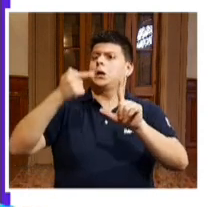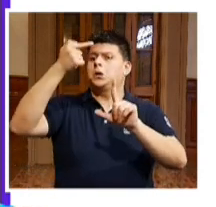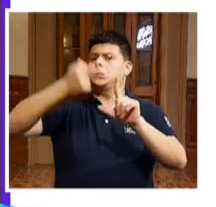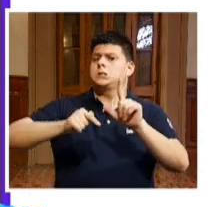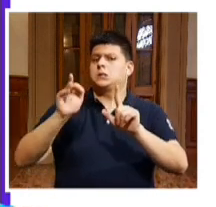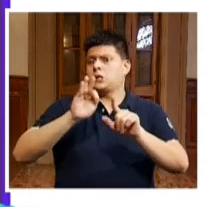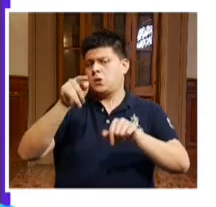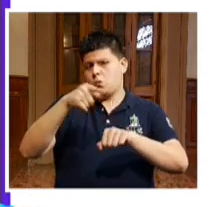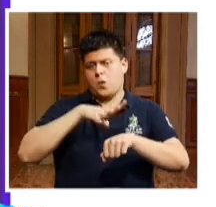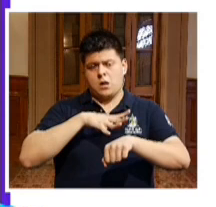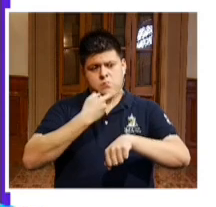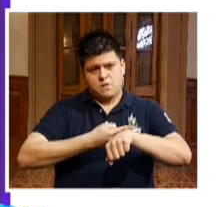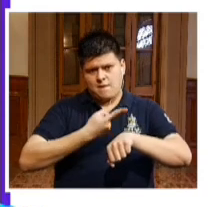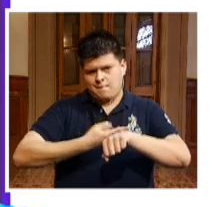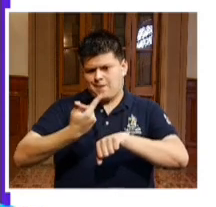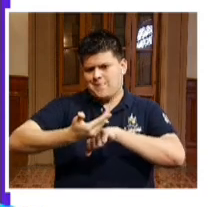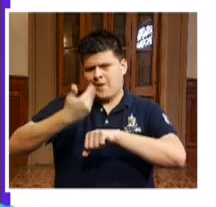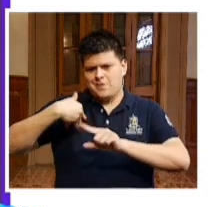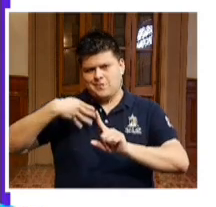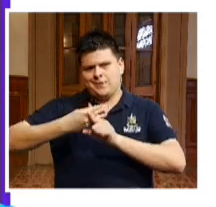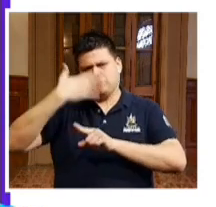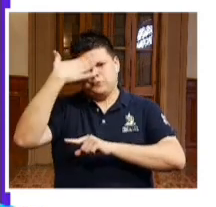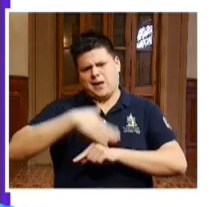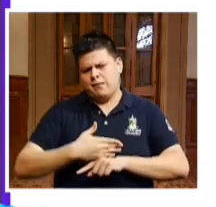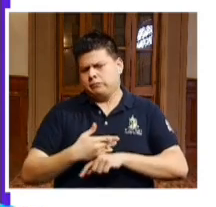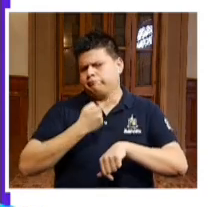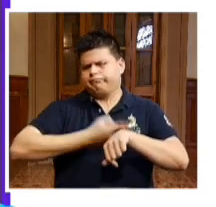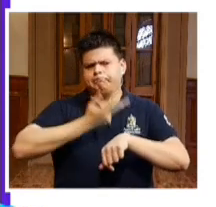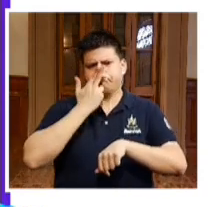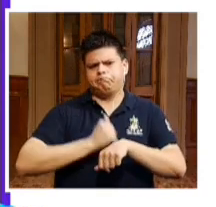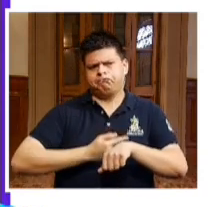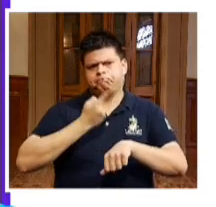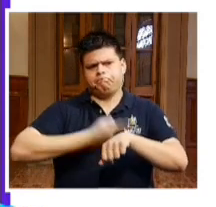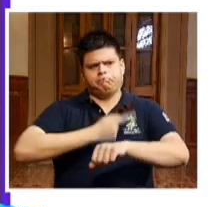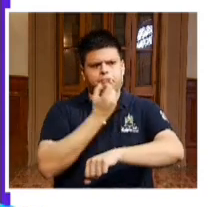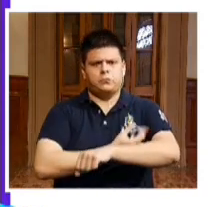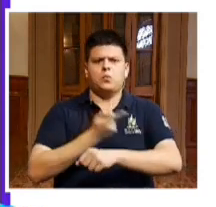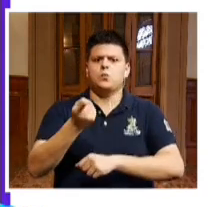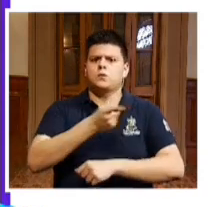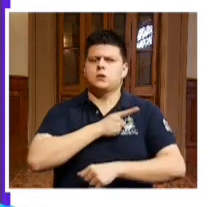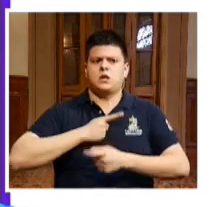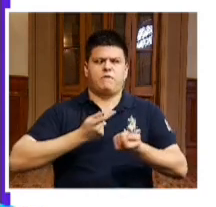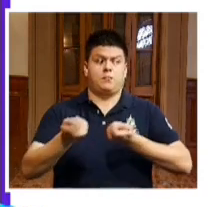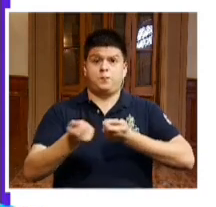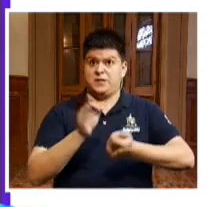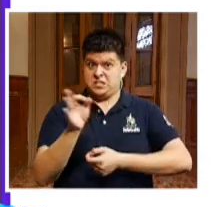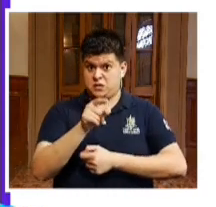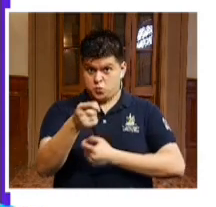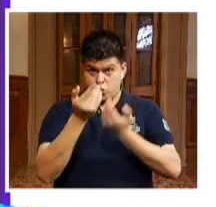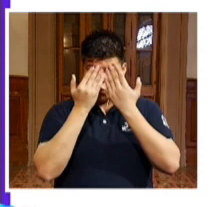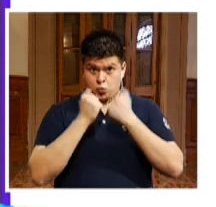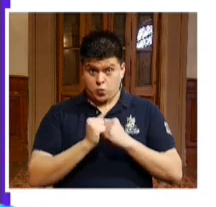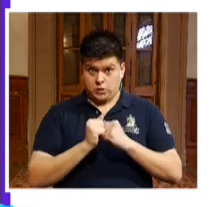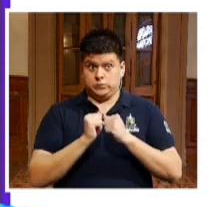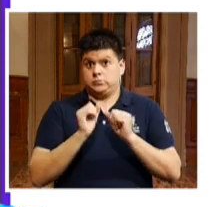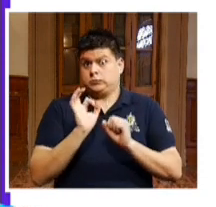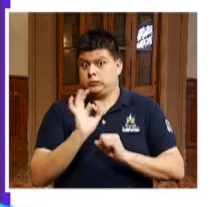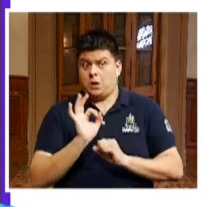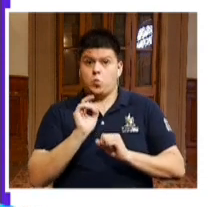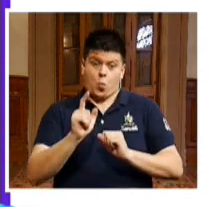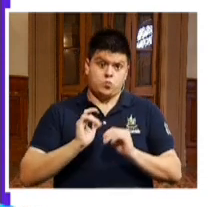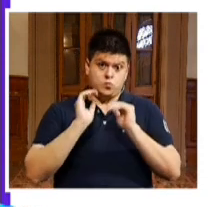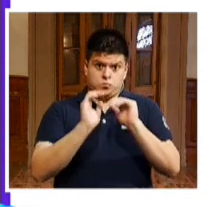tienes comorbilidades, trata de que estén controladas. Y si no las tienes, síguete